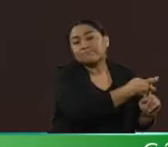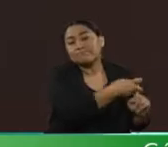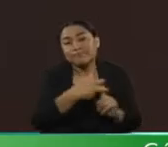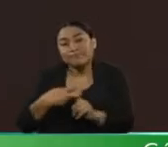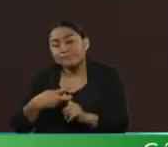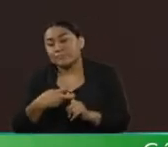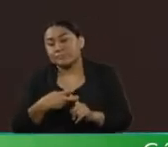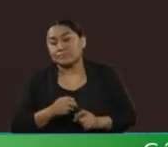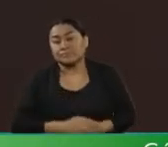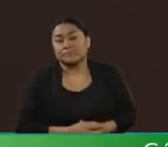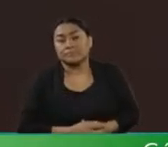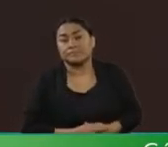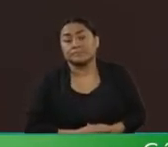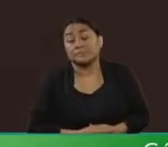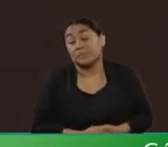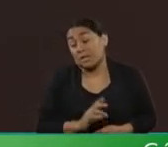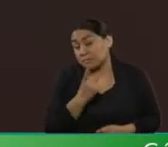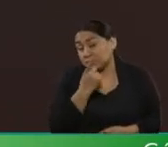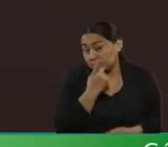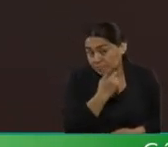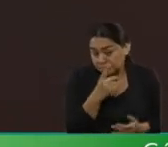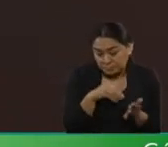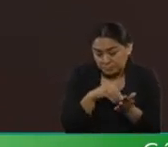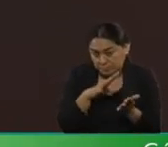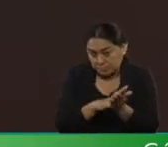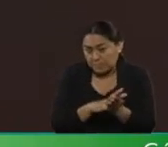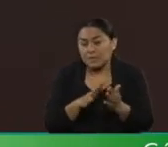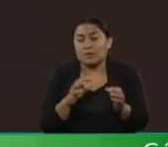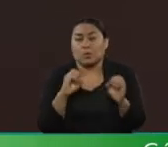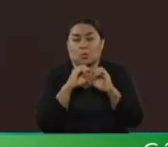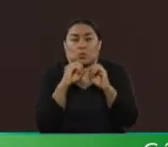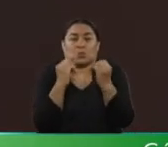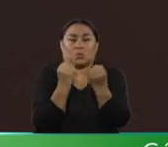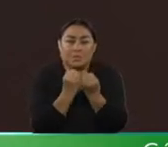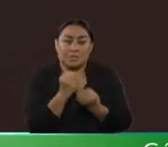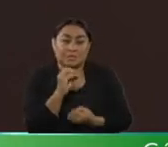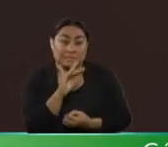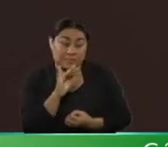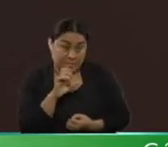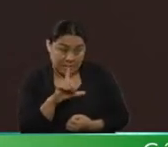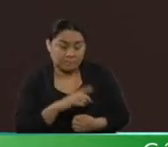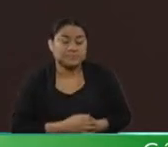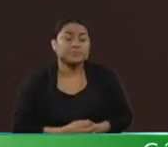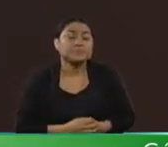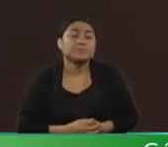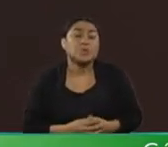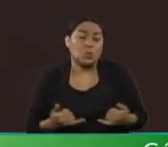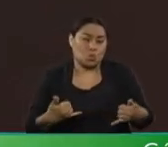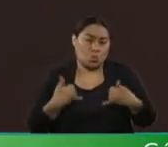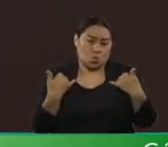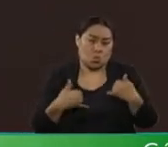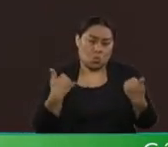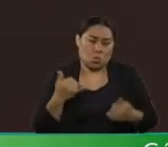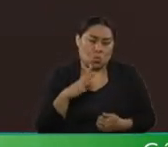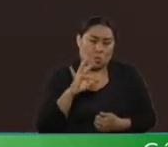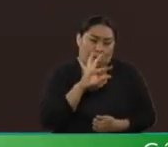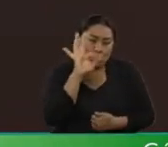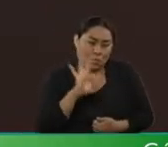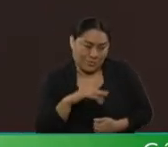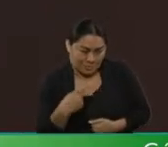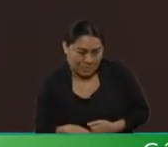organizada según datos de organizaciones civiles el 40% de los jóvenes de nuestro